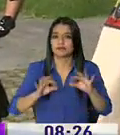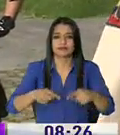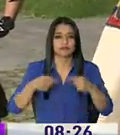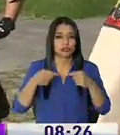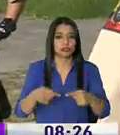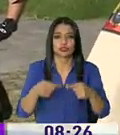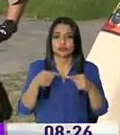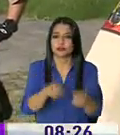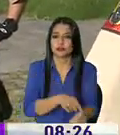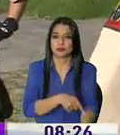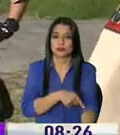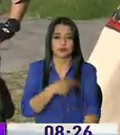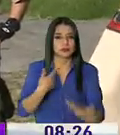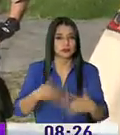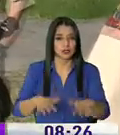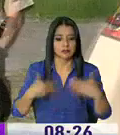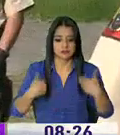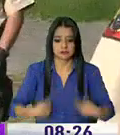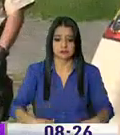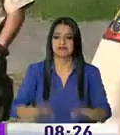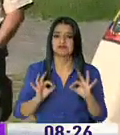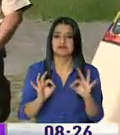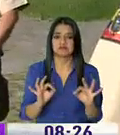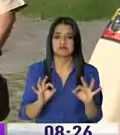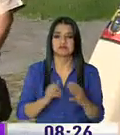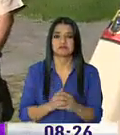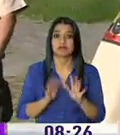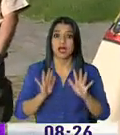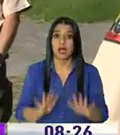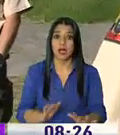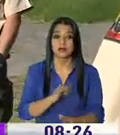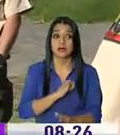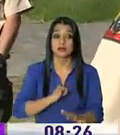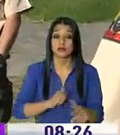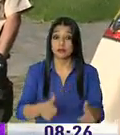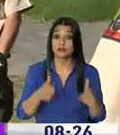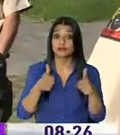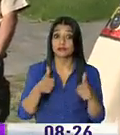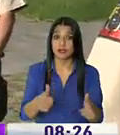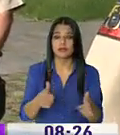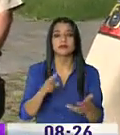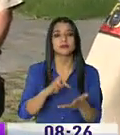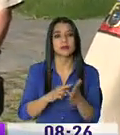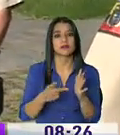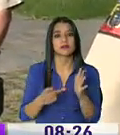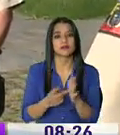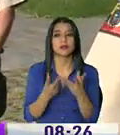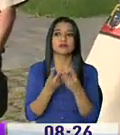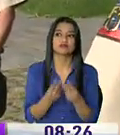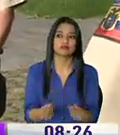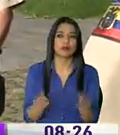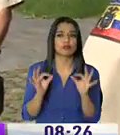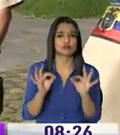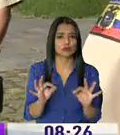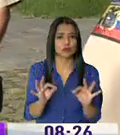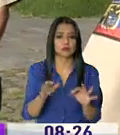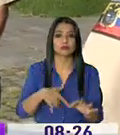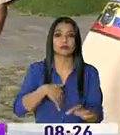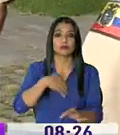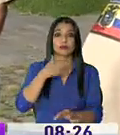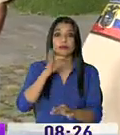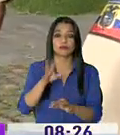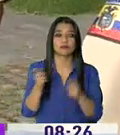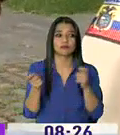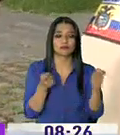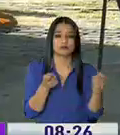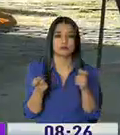de nuestro hábito, de nuestra forma de vestir inclusive. Mantener este tipo de actitudes nos va a ayudar en algo a mermar la situación y la pandemia que es